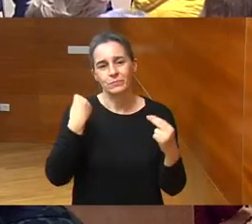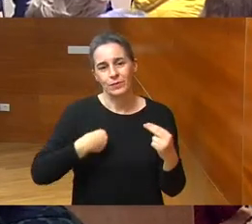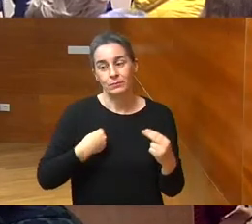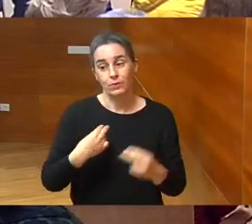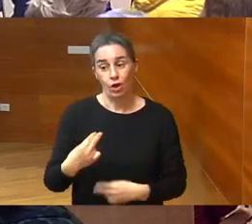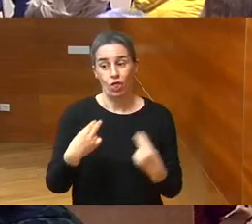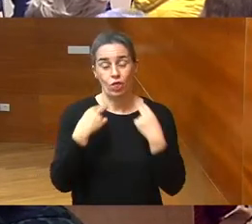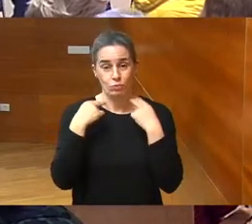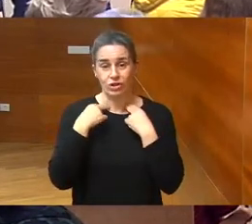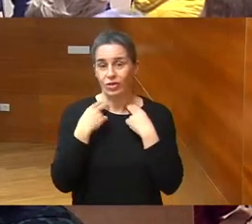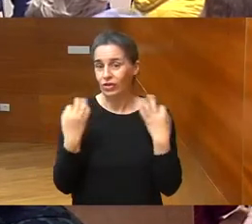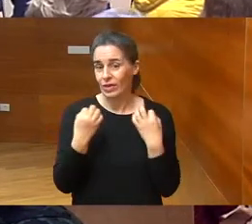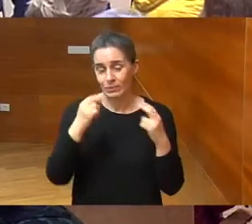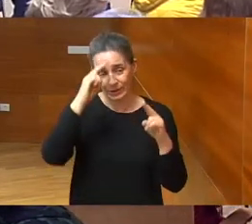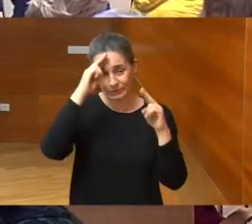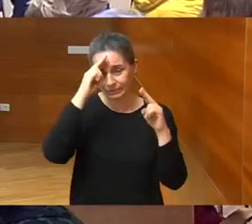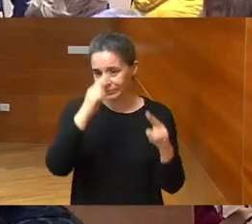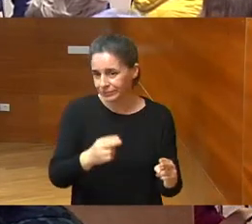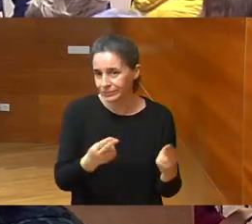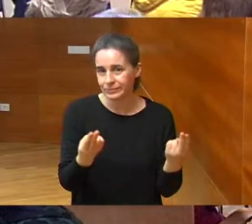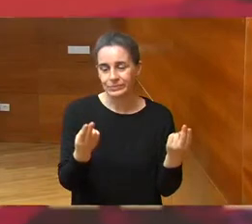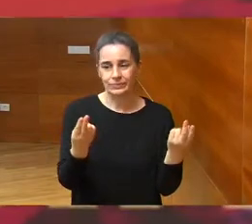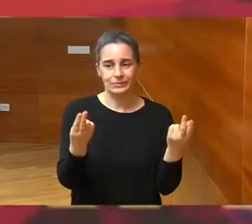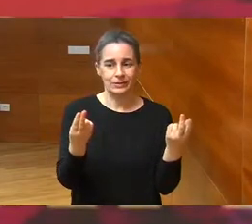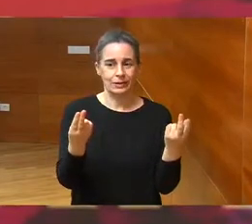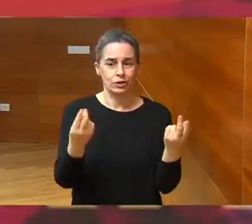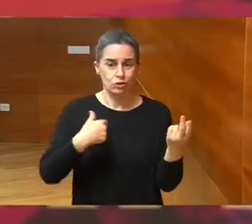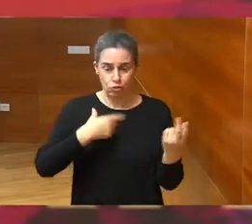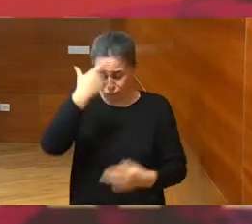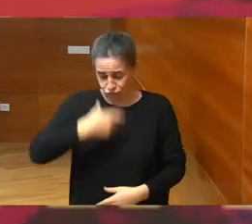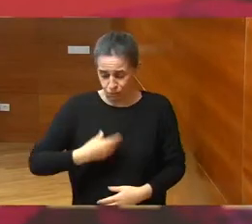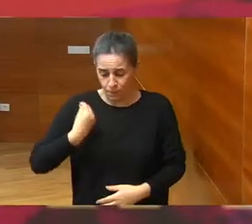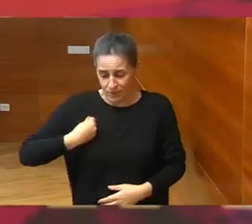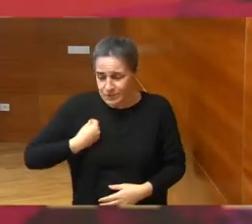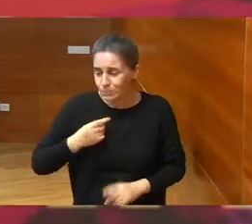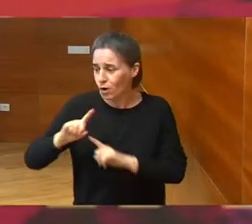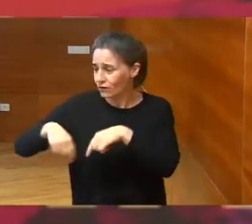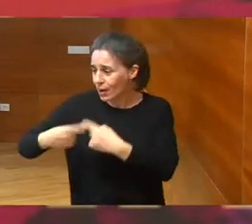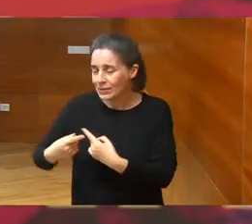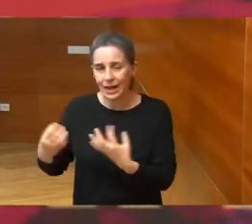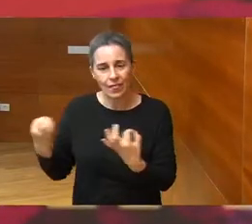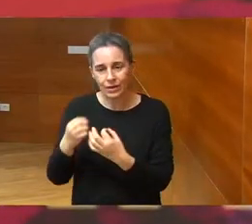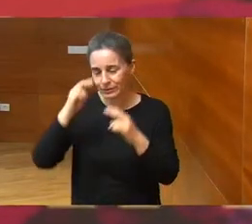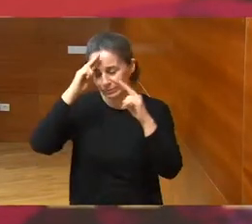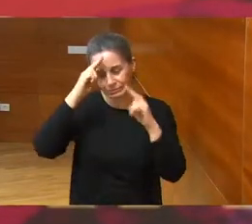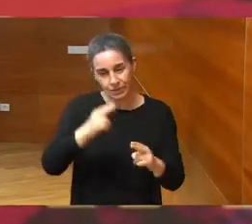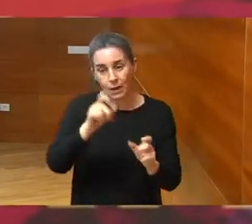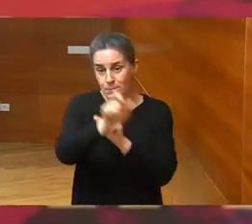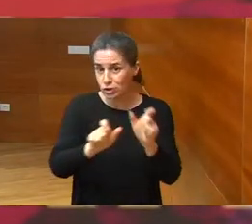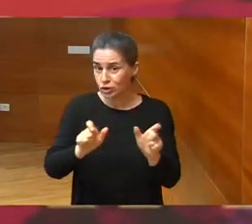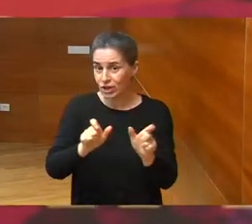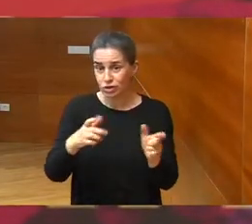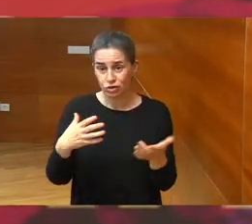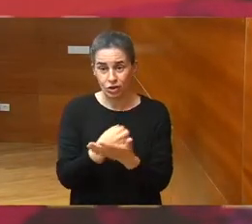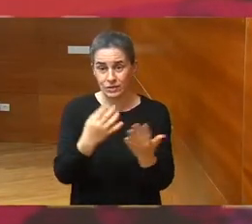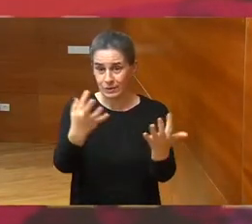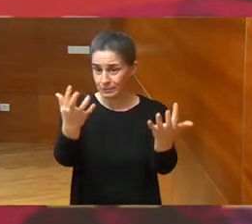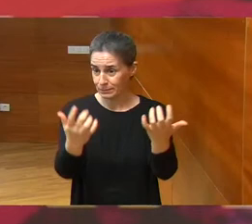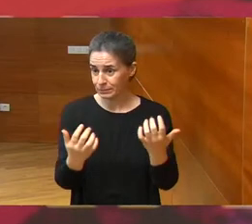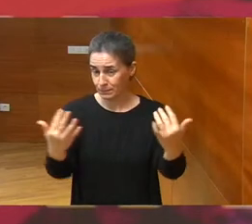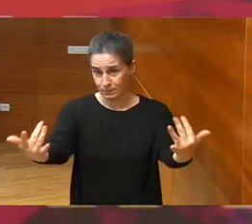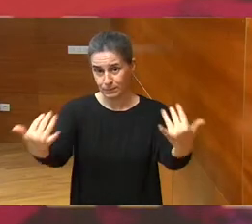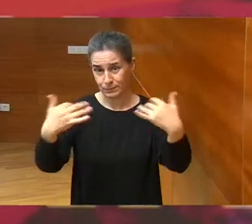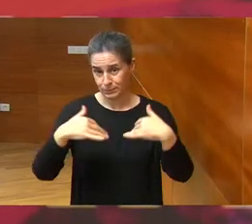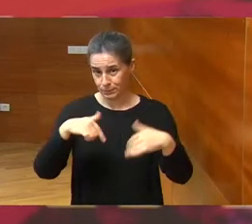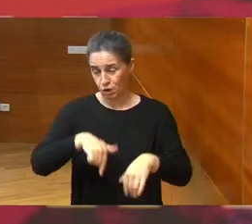la diputación de cable inglés el mesma familia todas siente que se acercó Gucci no he oído de